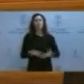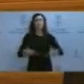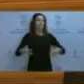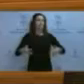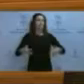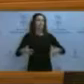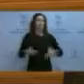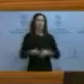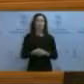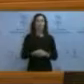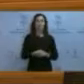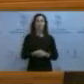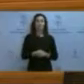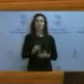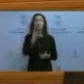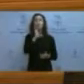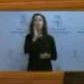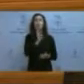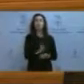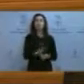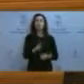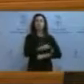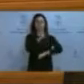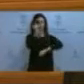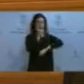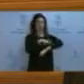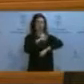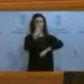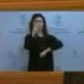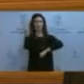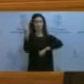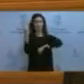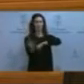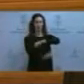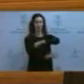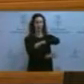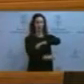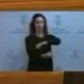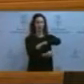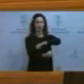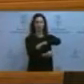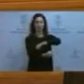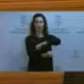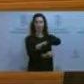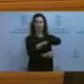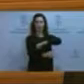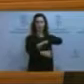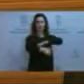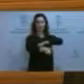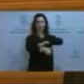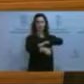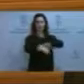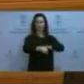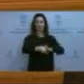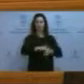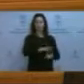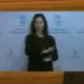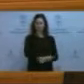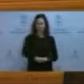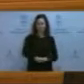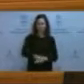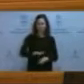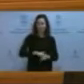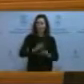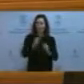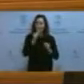supuesto este caso de corrupción a las arcas públicas que se pudiera haber invertido en todos estos problemas del sistema educativo asturiano.